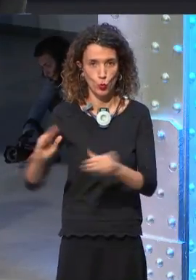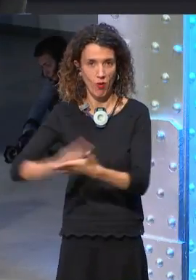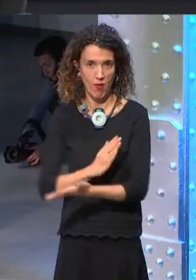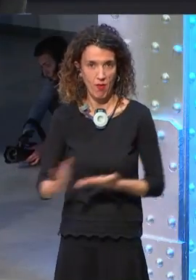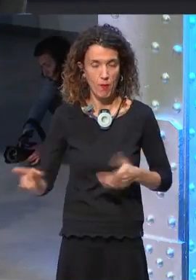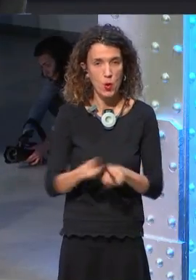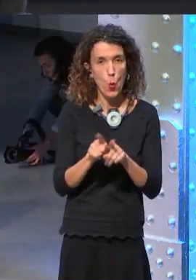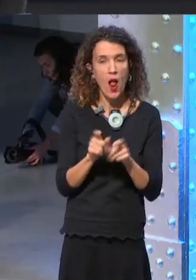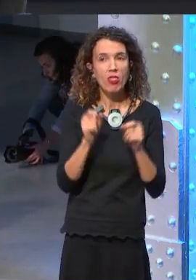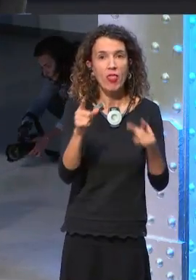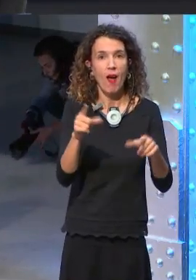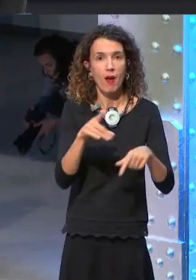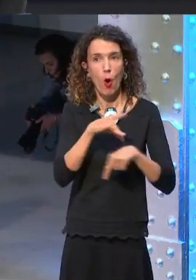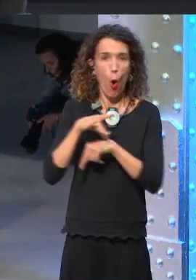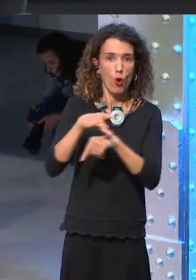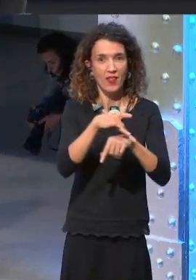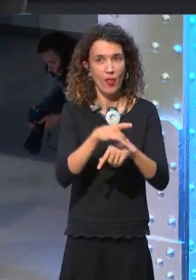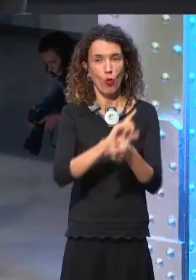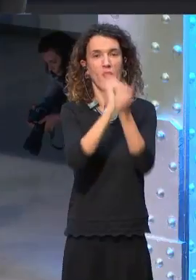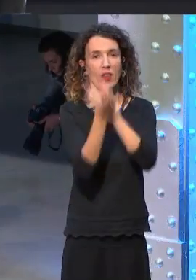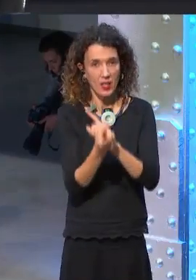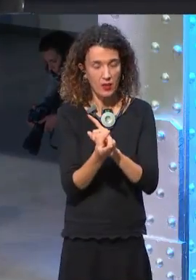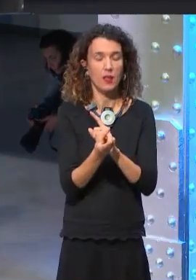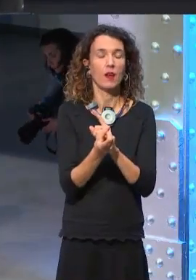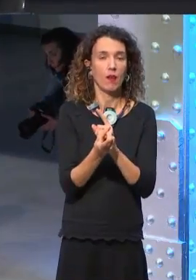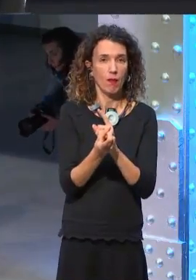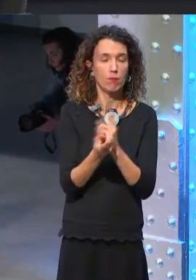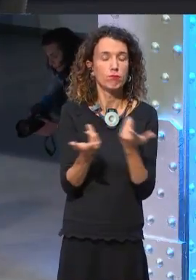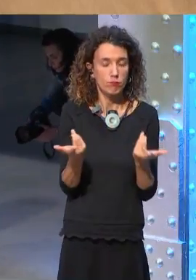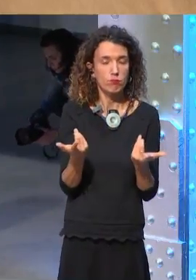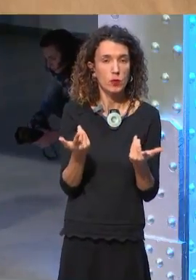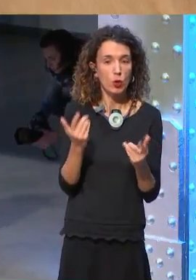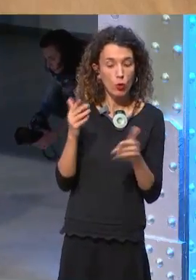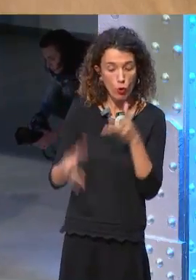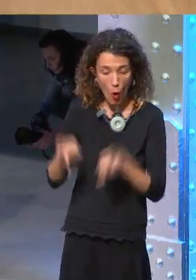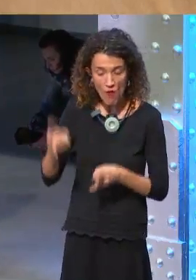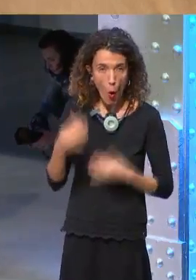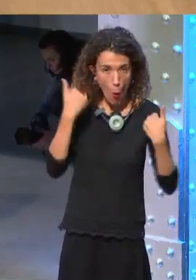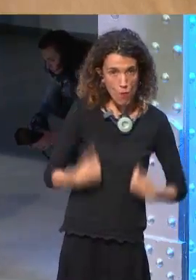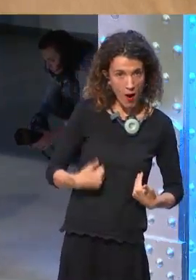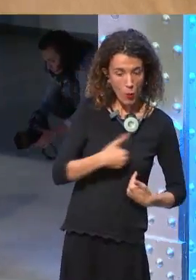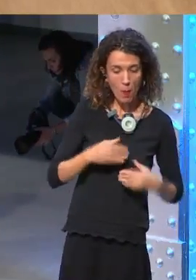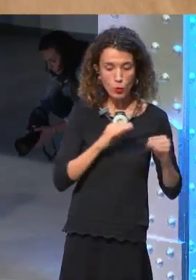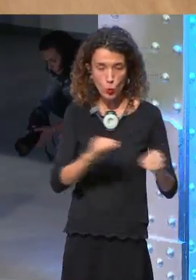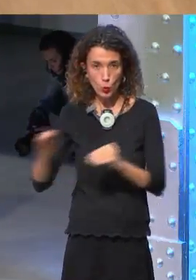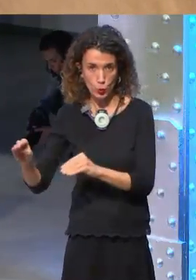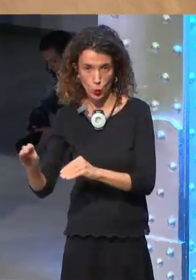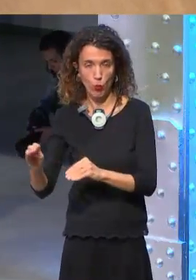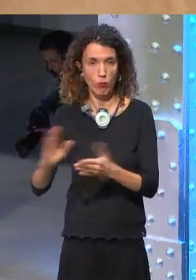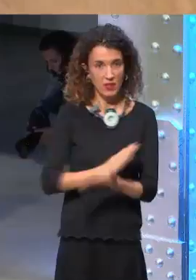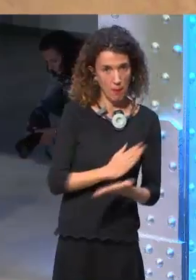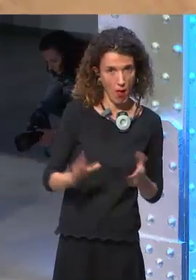Estamos reorientando lo que hacen los robots y lo que hace cada uno. Lo que me interesa de verdad es